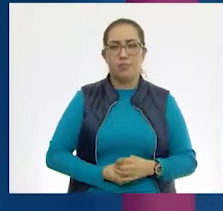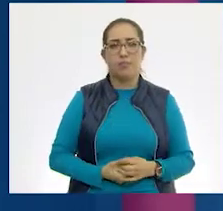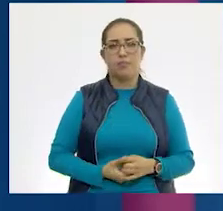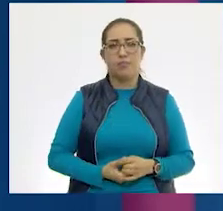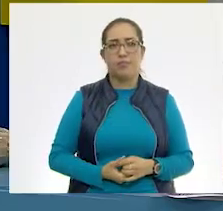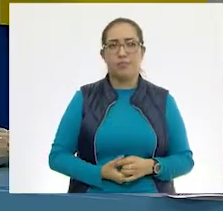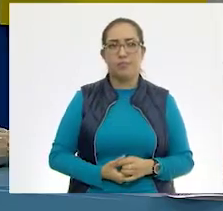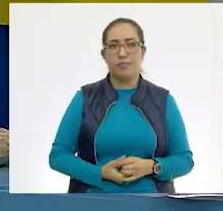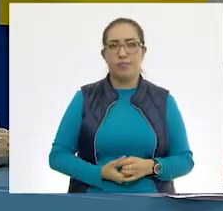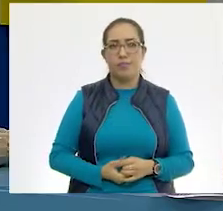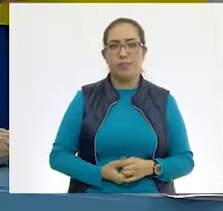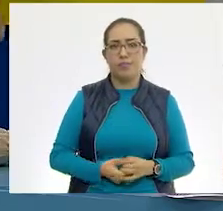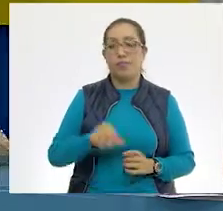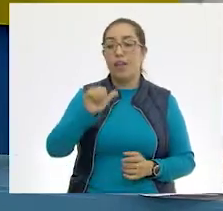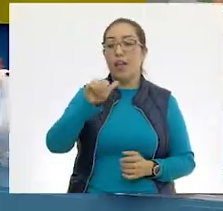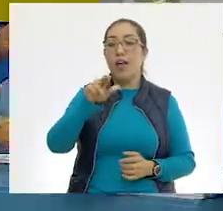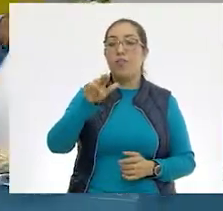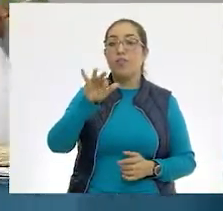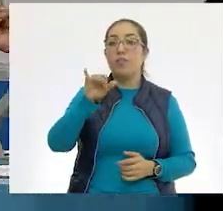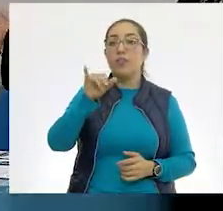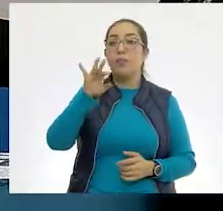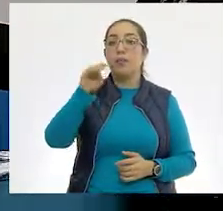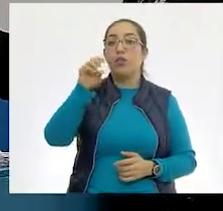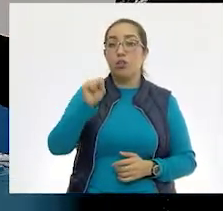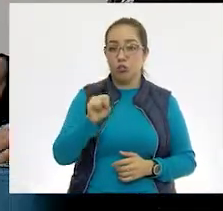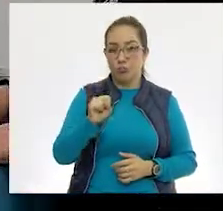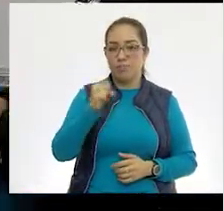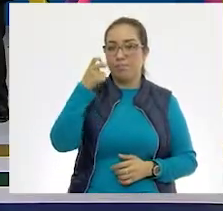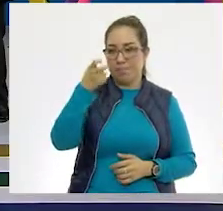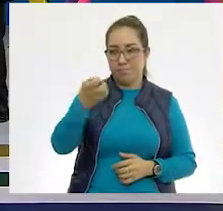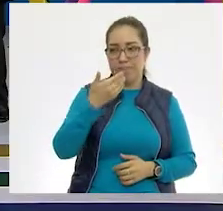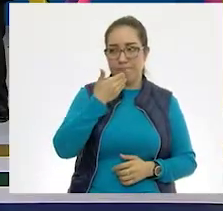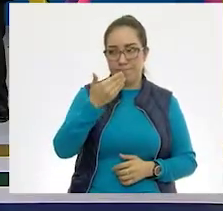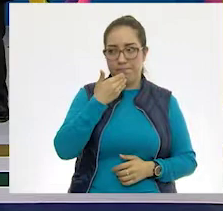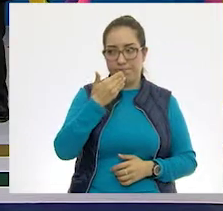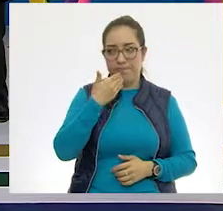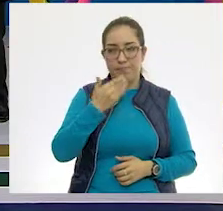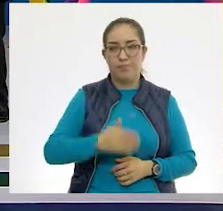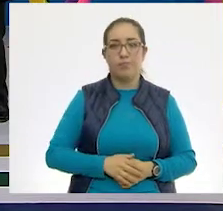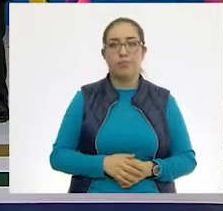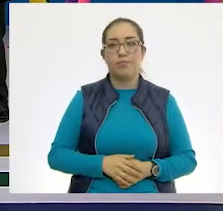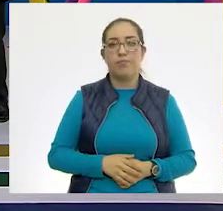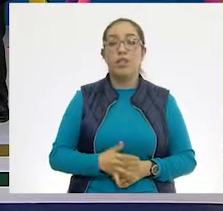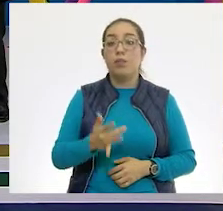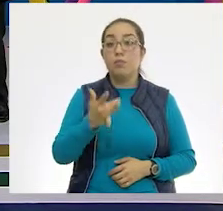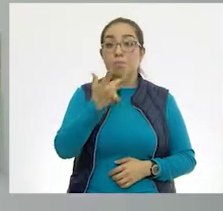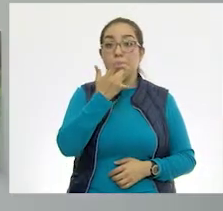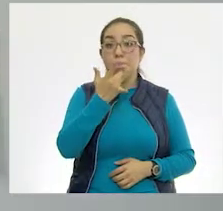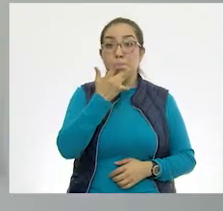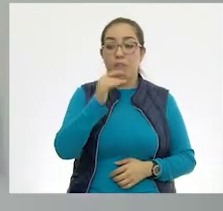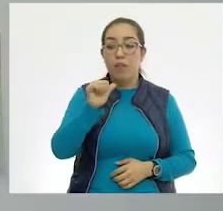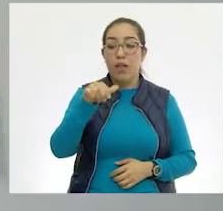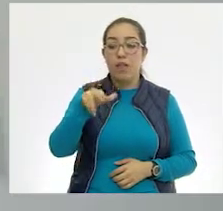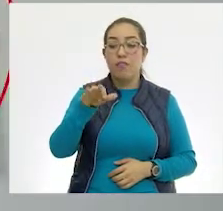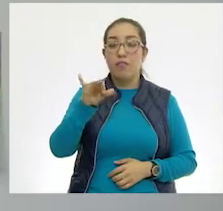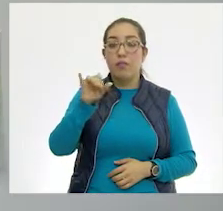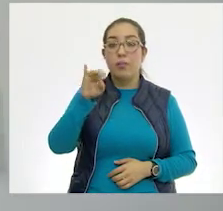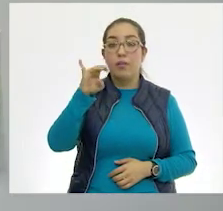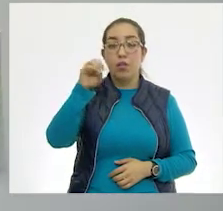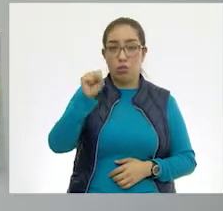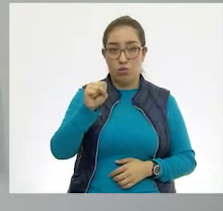o aves? Anfibios, maestro. Perfecto, en anfibios. Muy bien. La rana es anfibio. Aquí